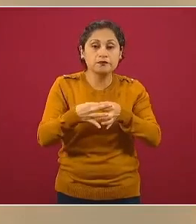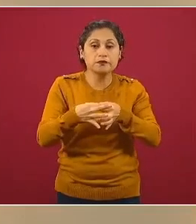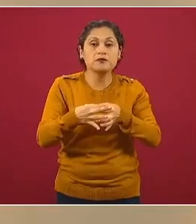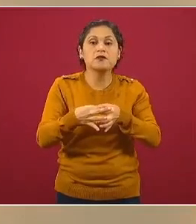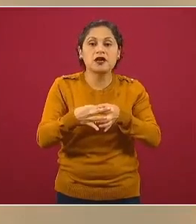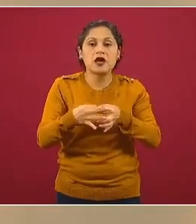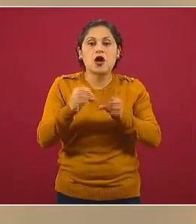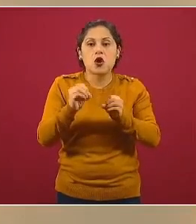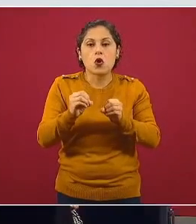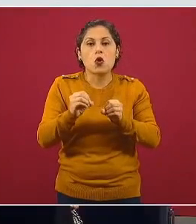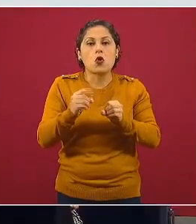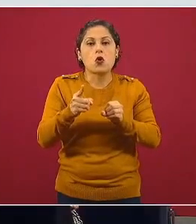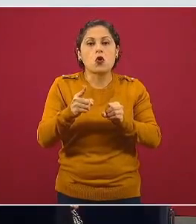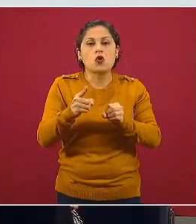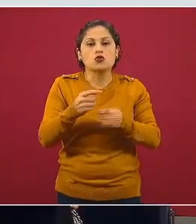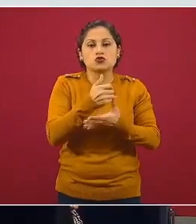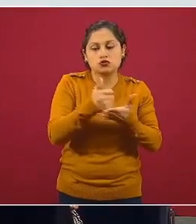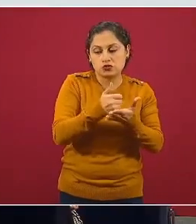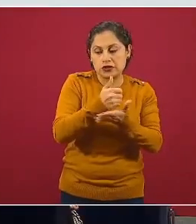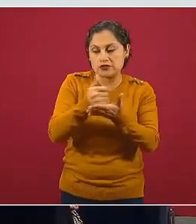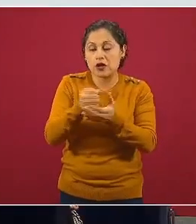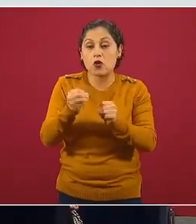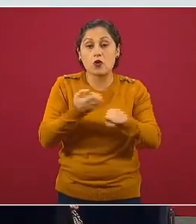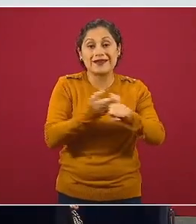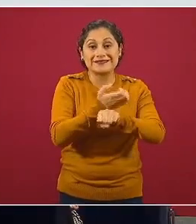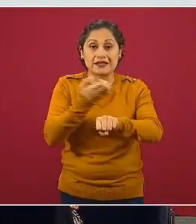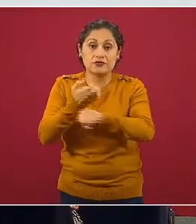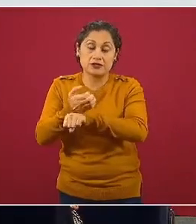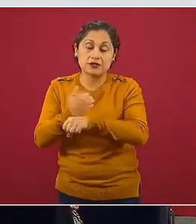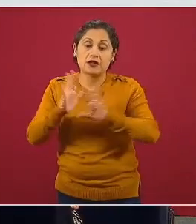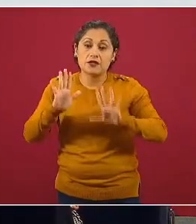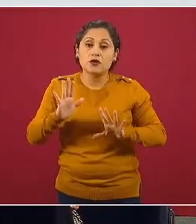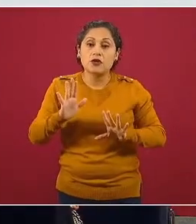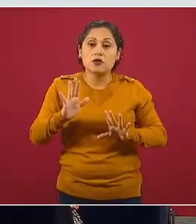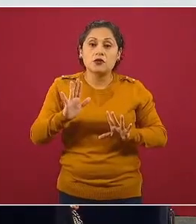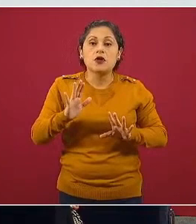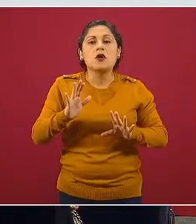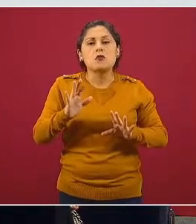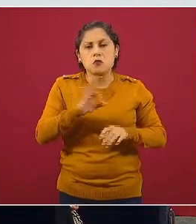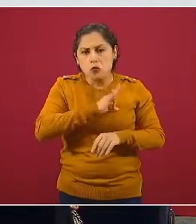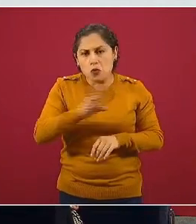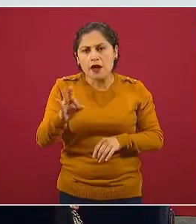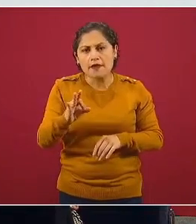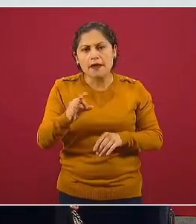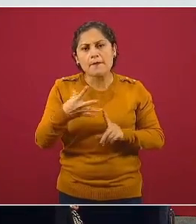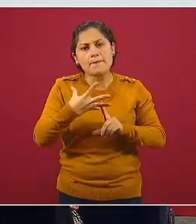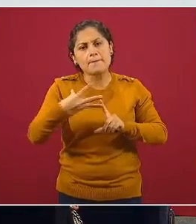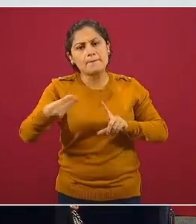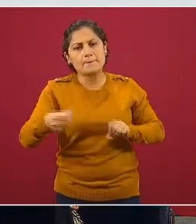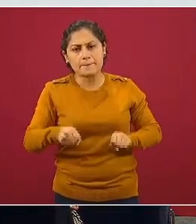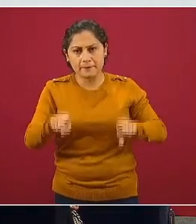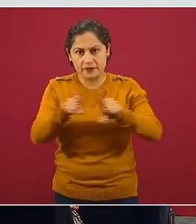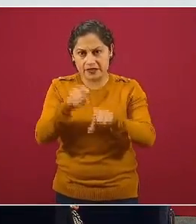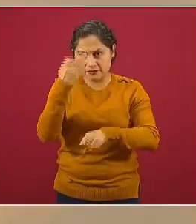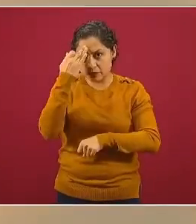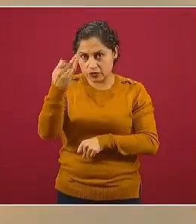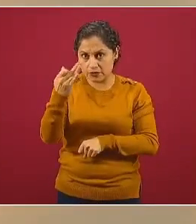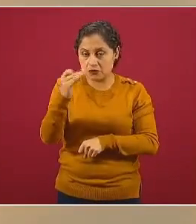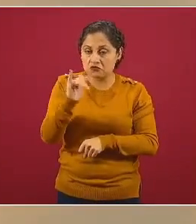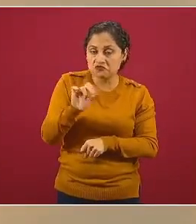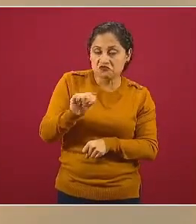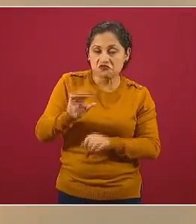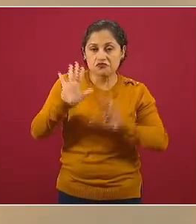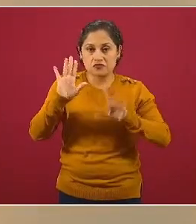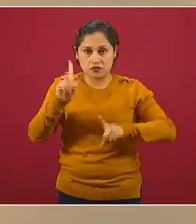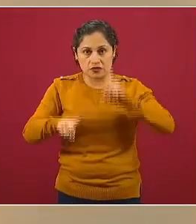sincronía. Pero si no, no. ¿Por qué queremos mencionar eso hoy y recordarlo? Porque lo que vamos a comentar enseguida sobre el